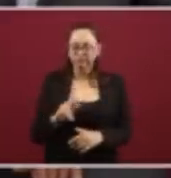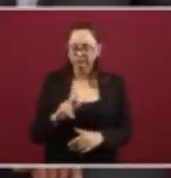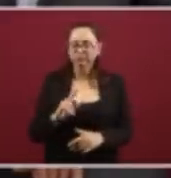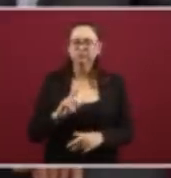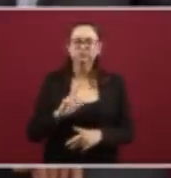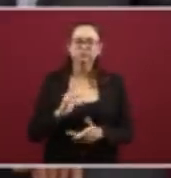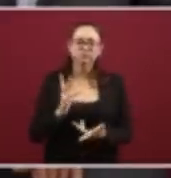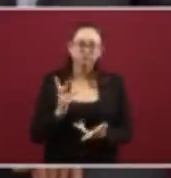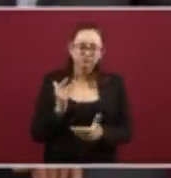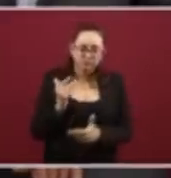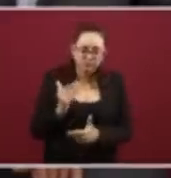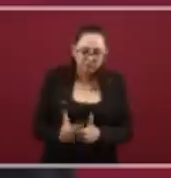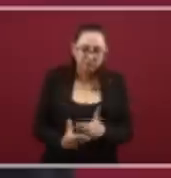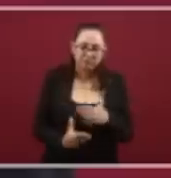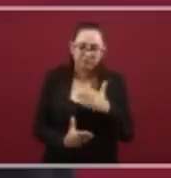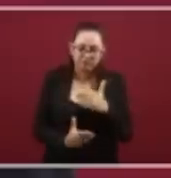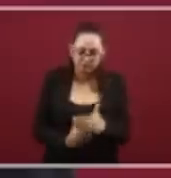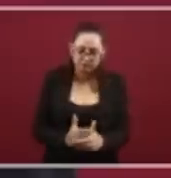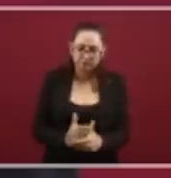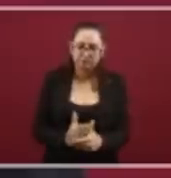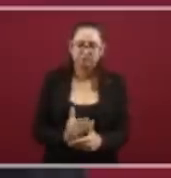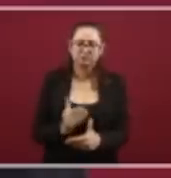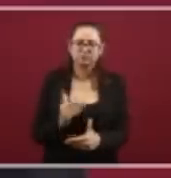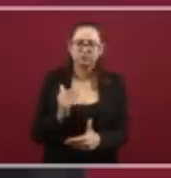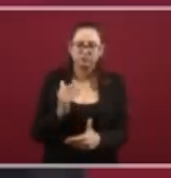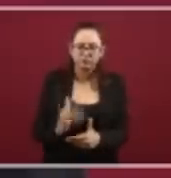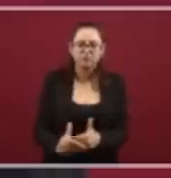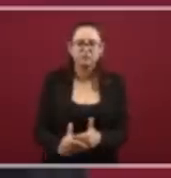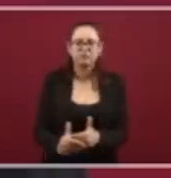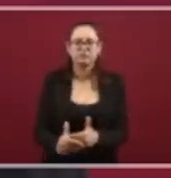este no